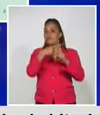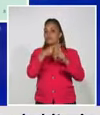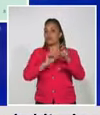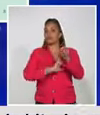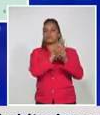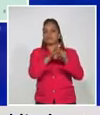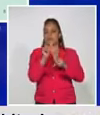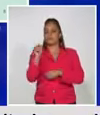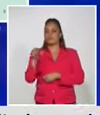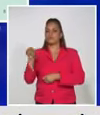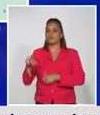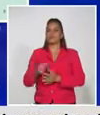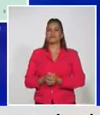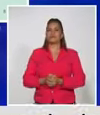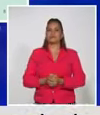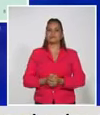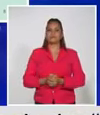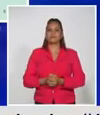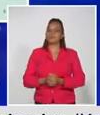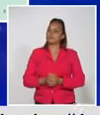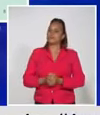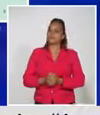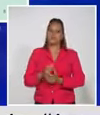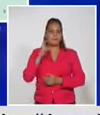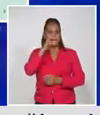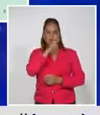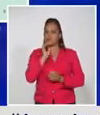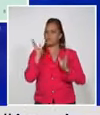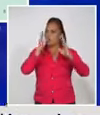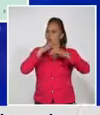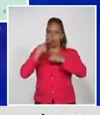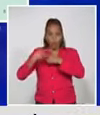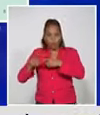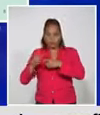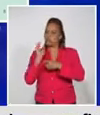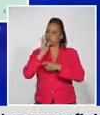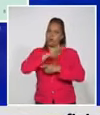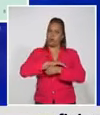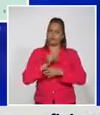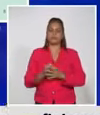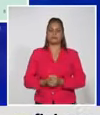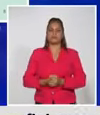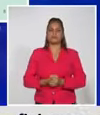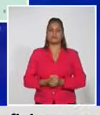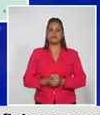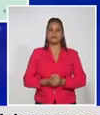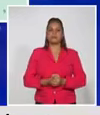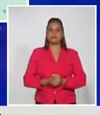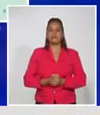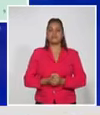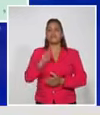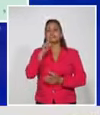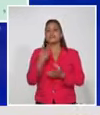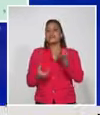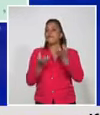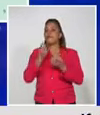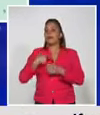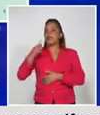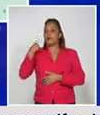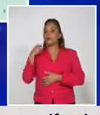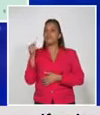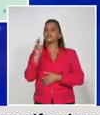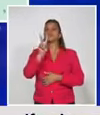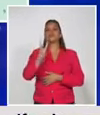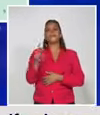COVID-19, no otros virus respiratorios. Cienfuegos con 11 casos en el día de ayer, 2 menos,